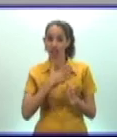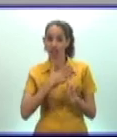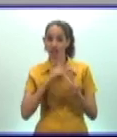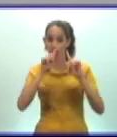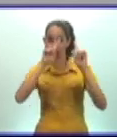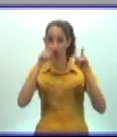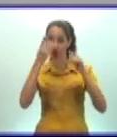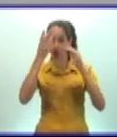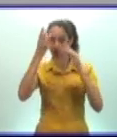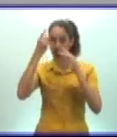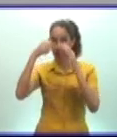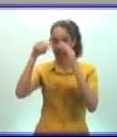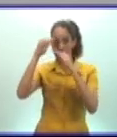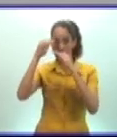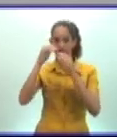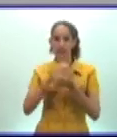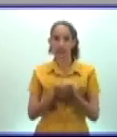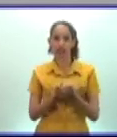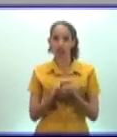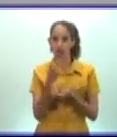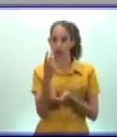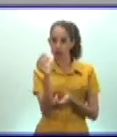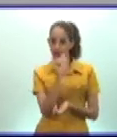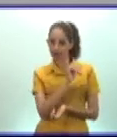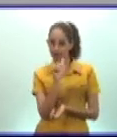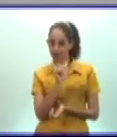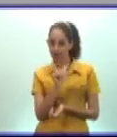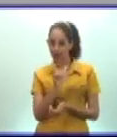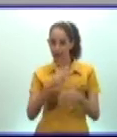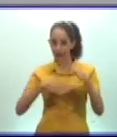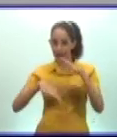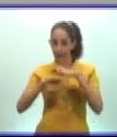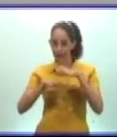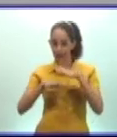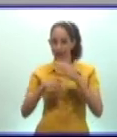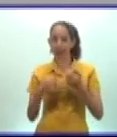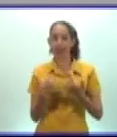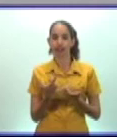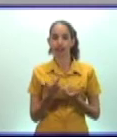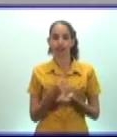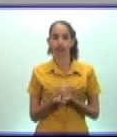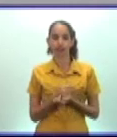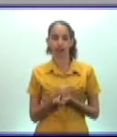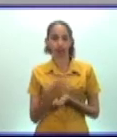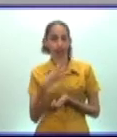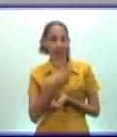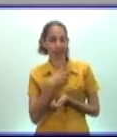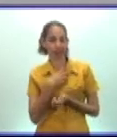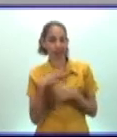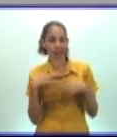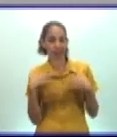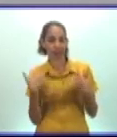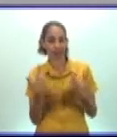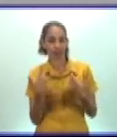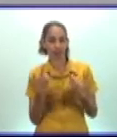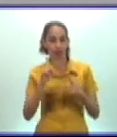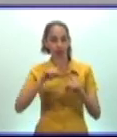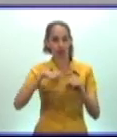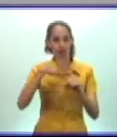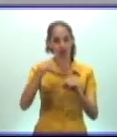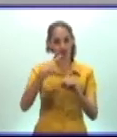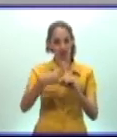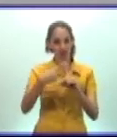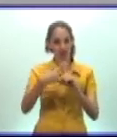producto de igual base, mantenemos la base y adicionamos los exponentes.